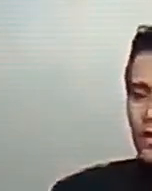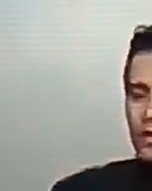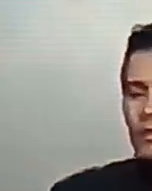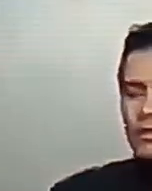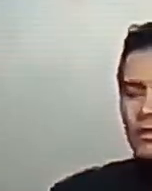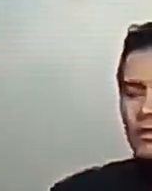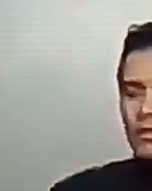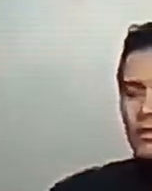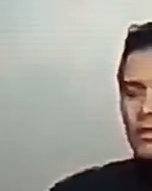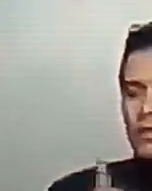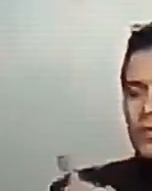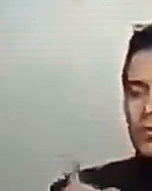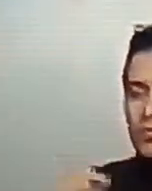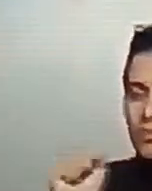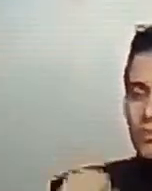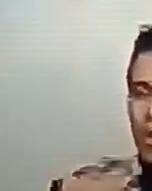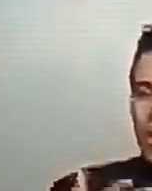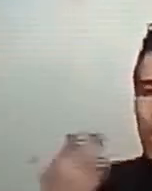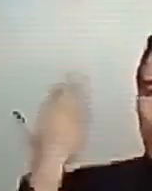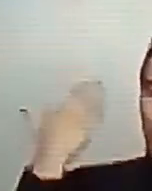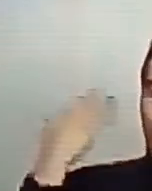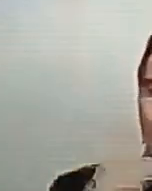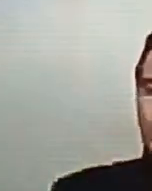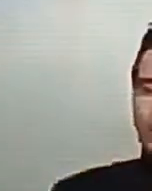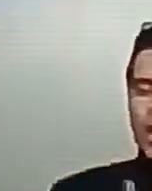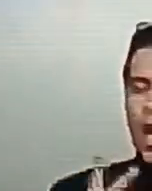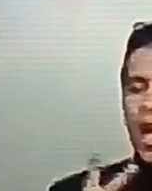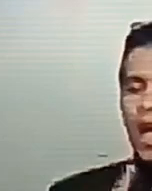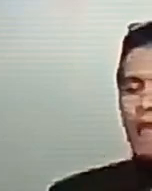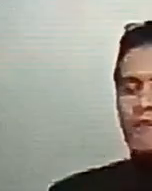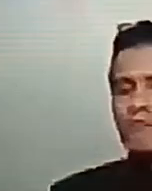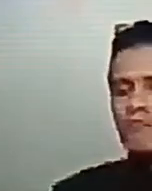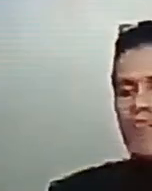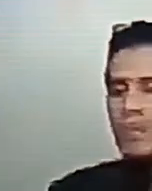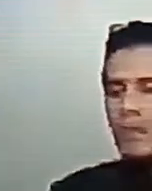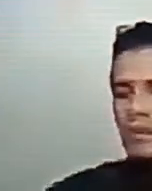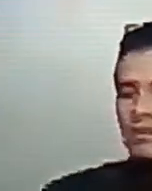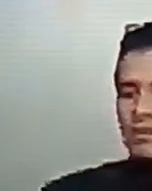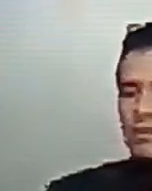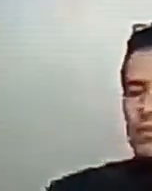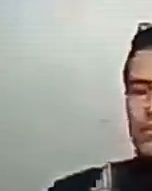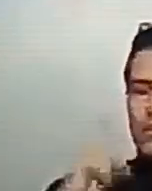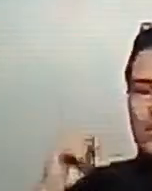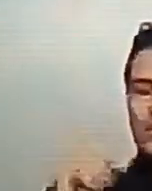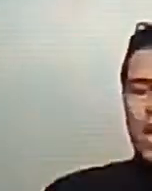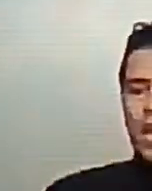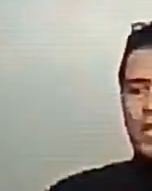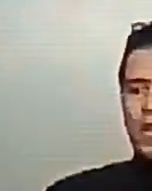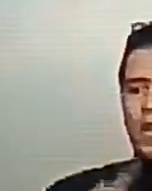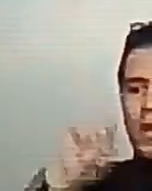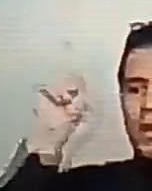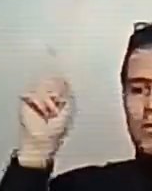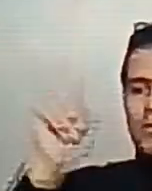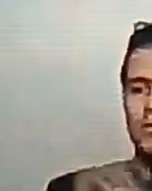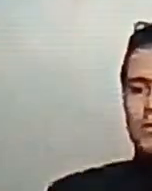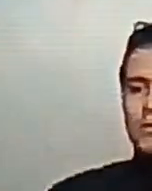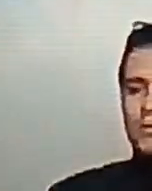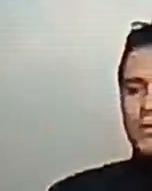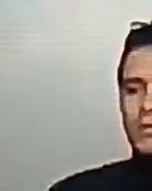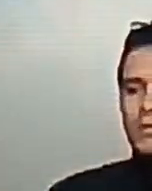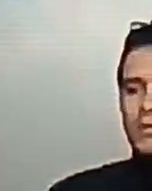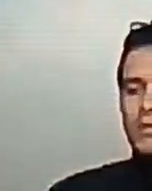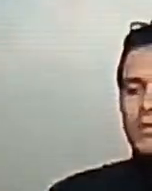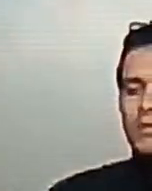potencialidad de haber sido vicepresidenta de la Asamblea y con plenos poderes y haber sido ministra de Ambiente, ¿usted considera